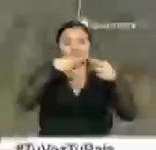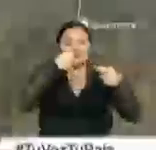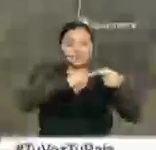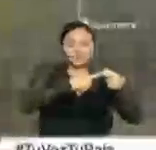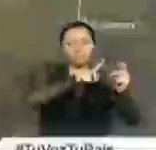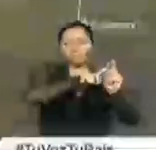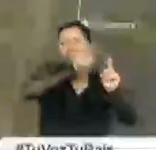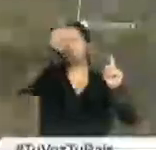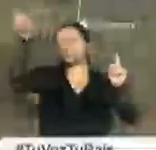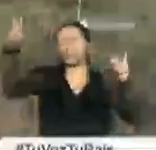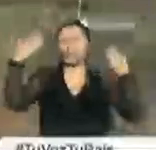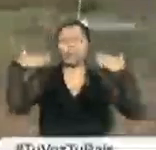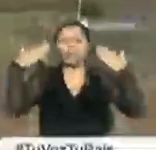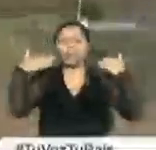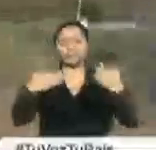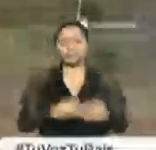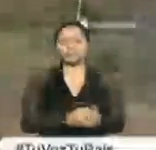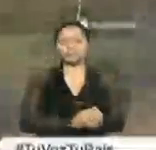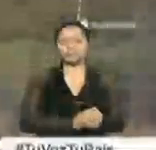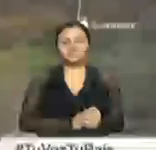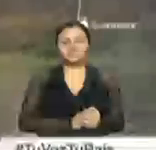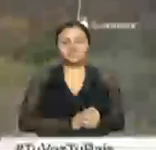Guayaquil.